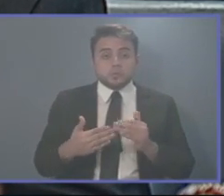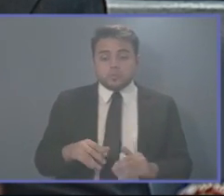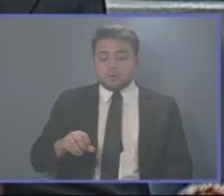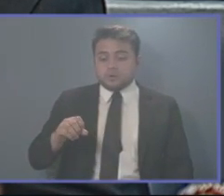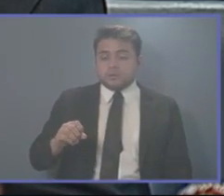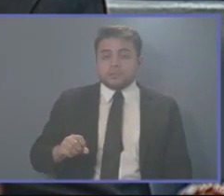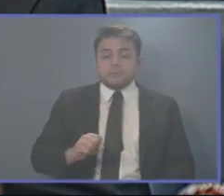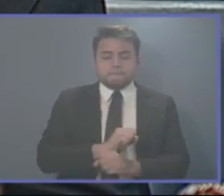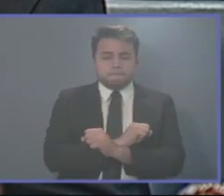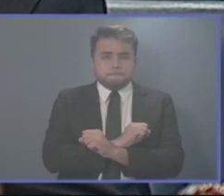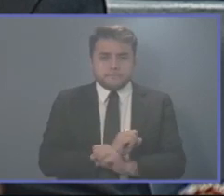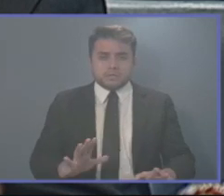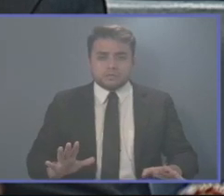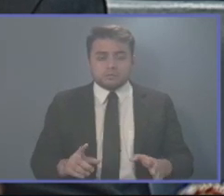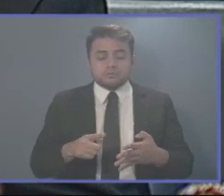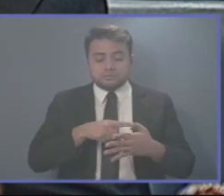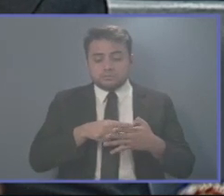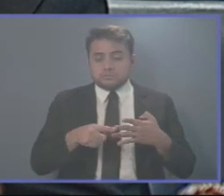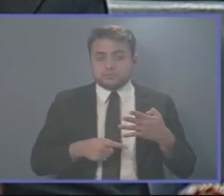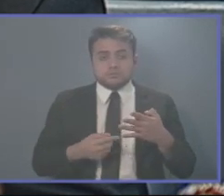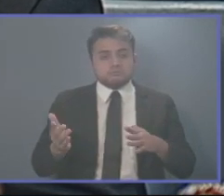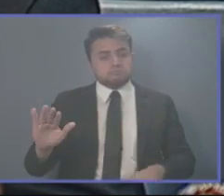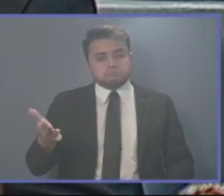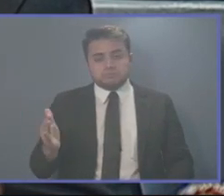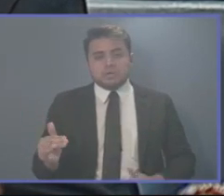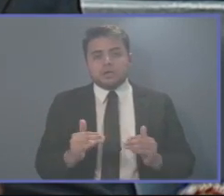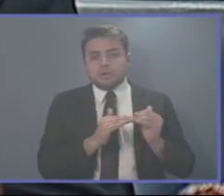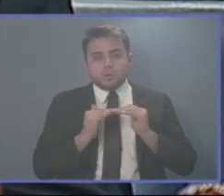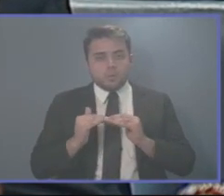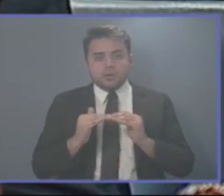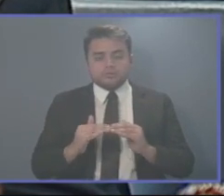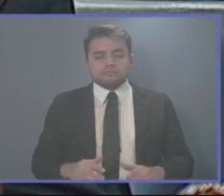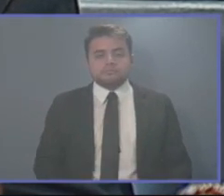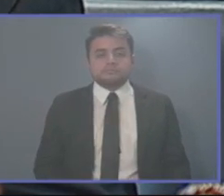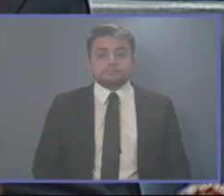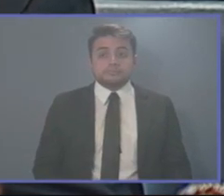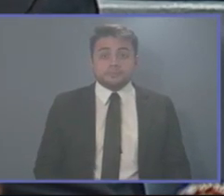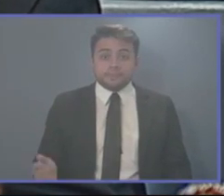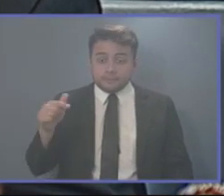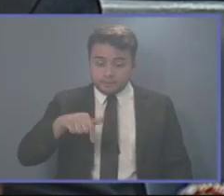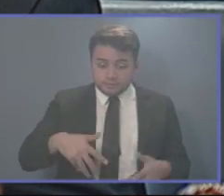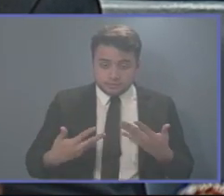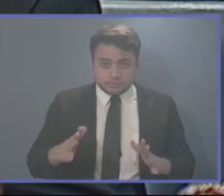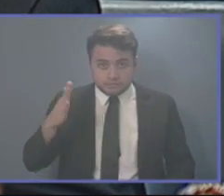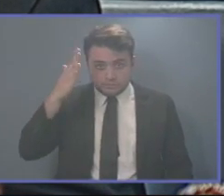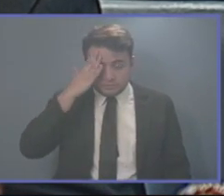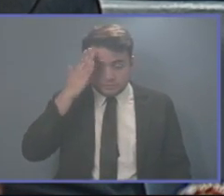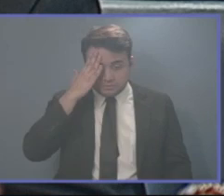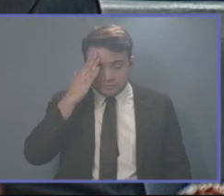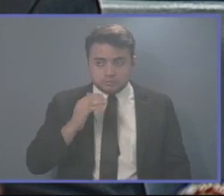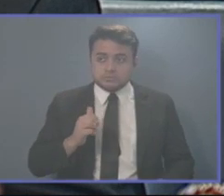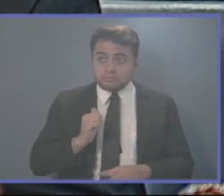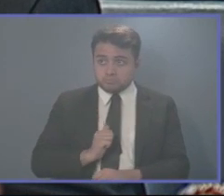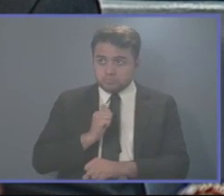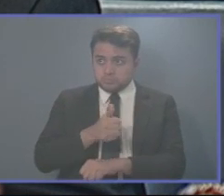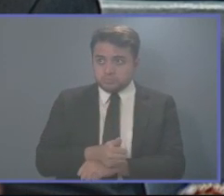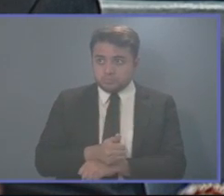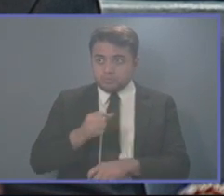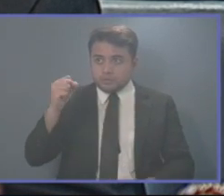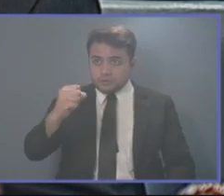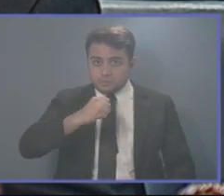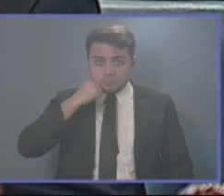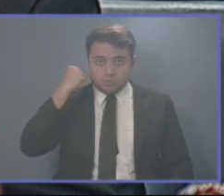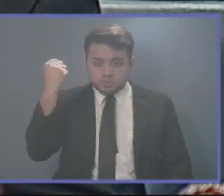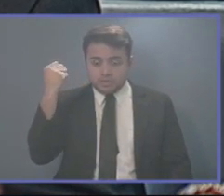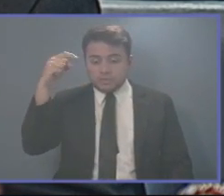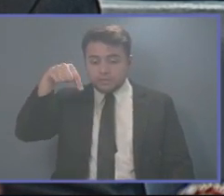y artículos similares se hace notar que se ha constituido como prioridad en la comisión por